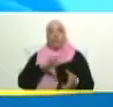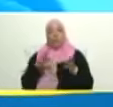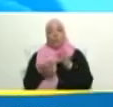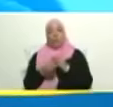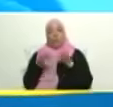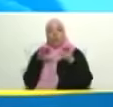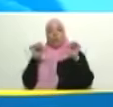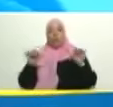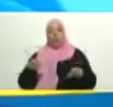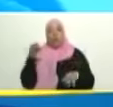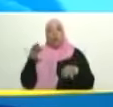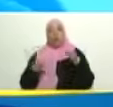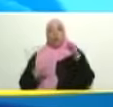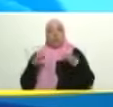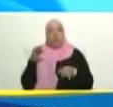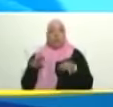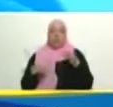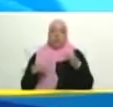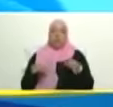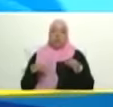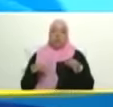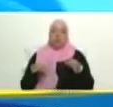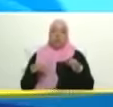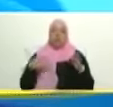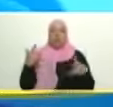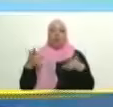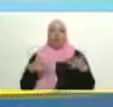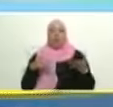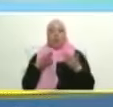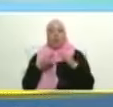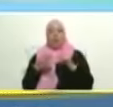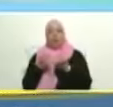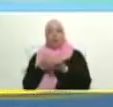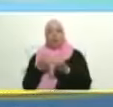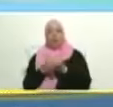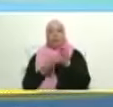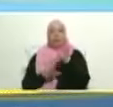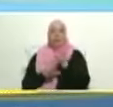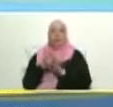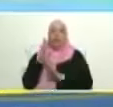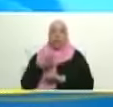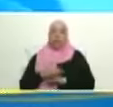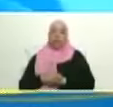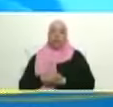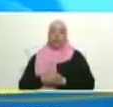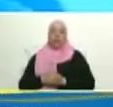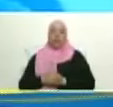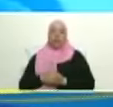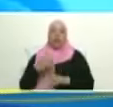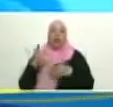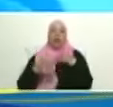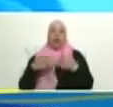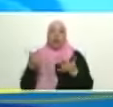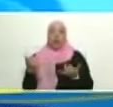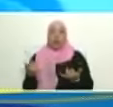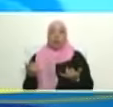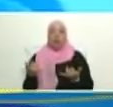del sistema de justicia penal hacia una justicia comunal. Ahí vamos avanzando. A veces retrocedemos,